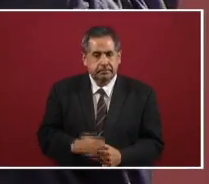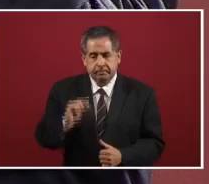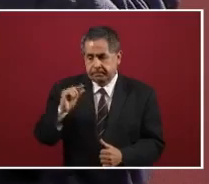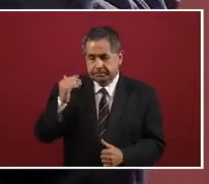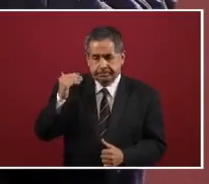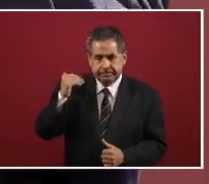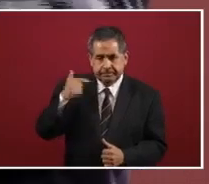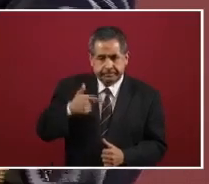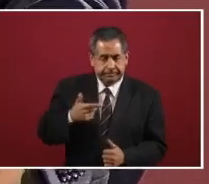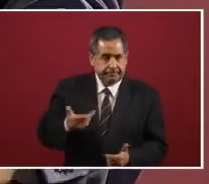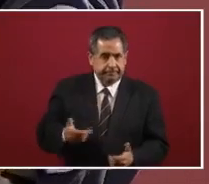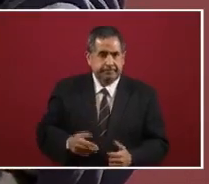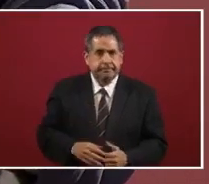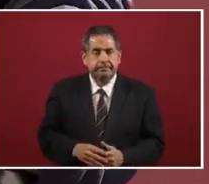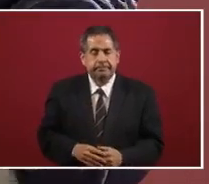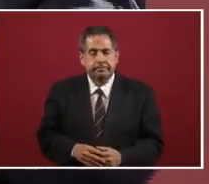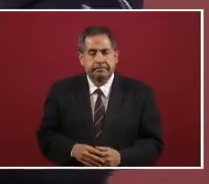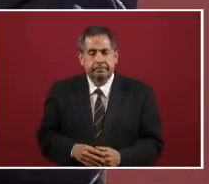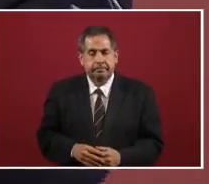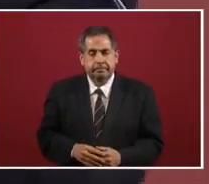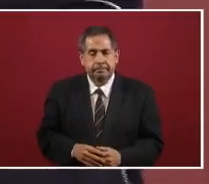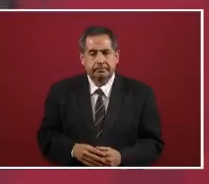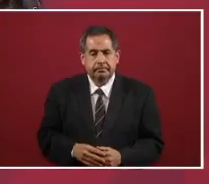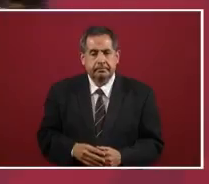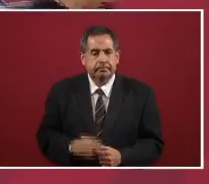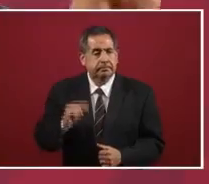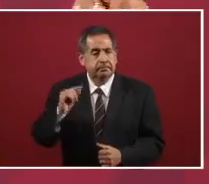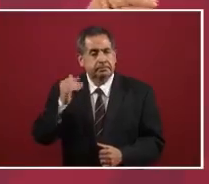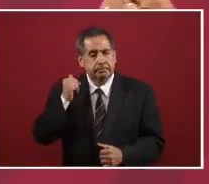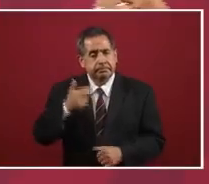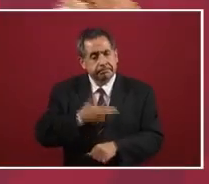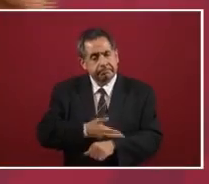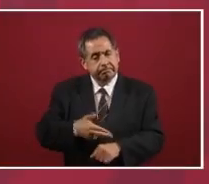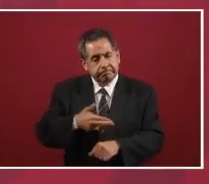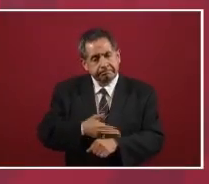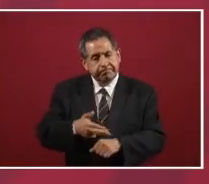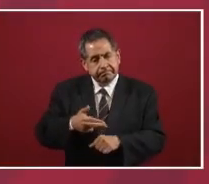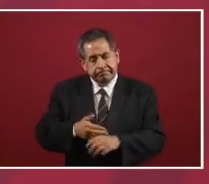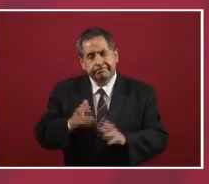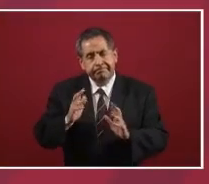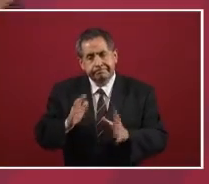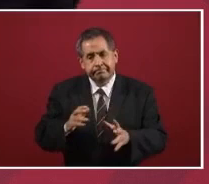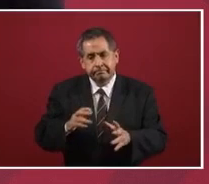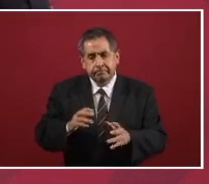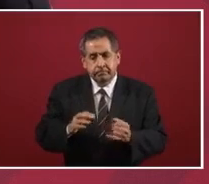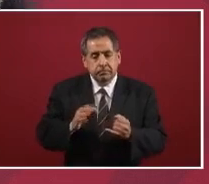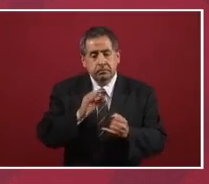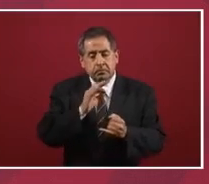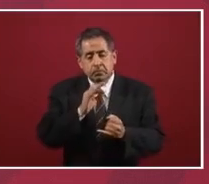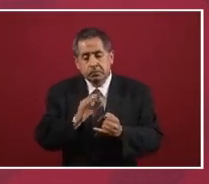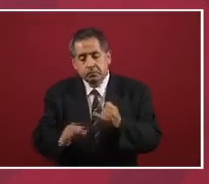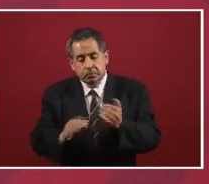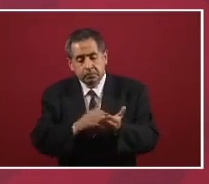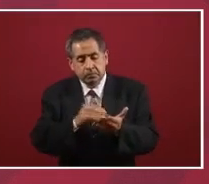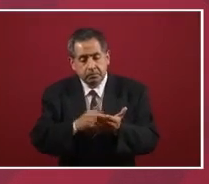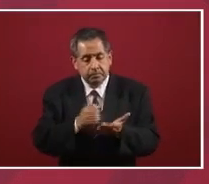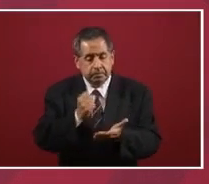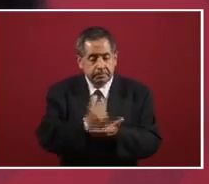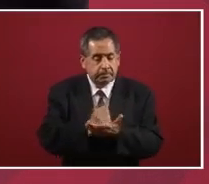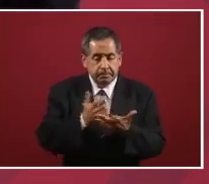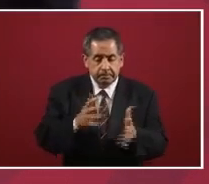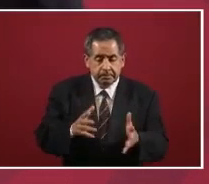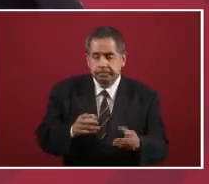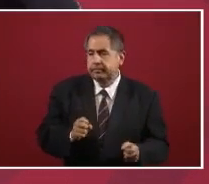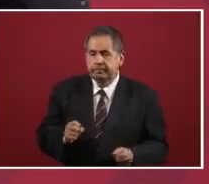Apenas se está logrando el último trámite, y